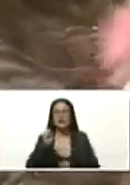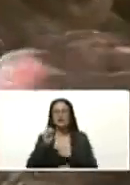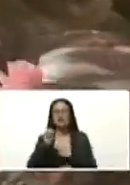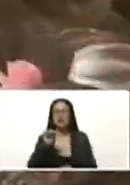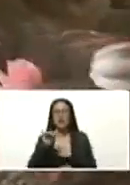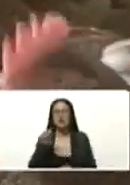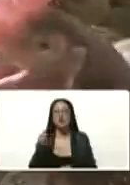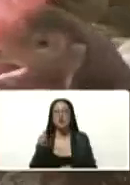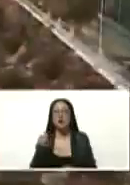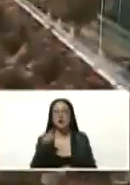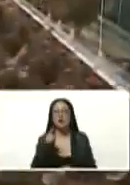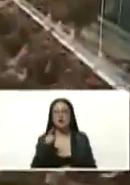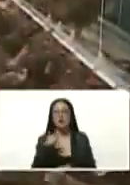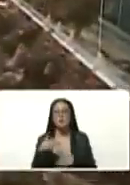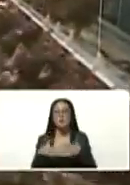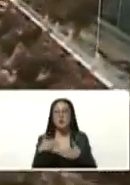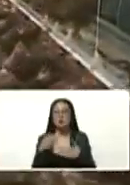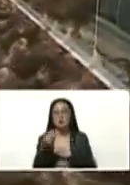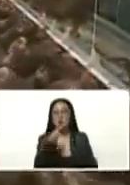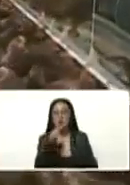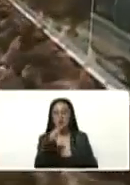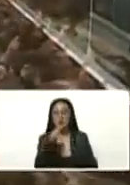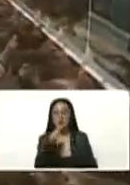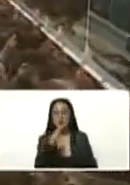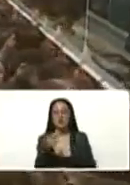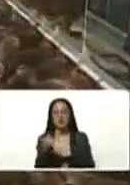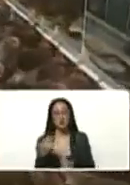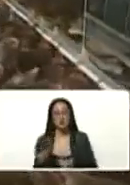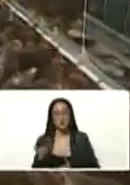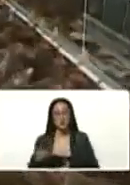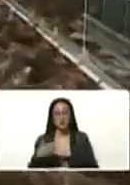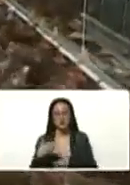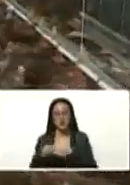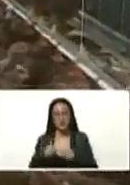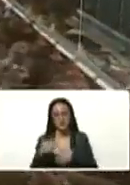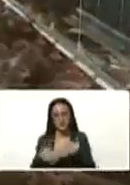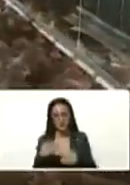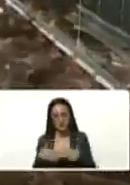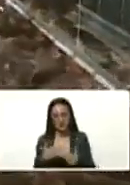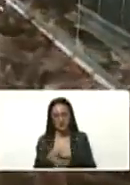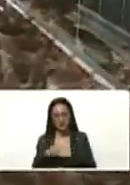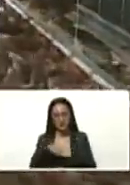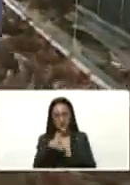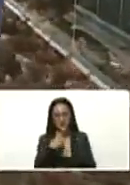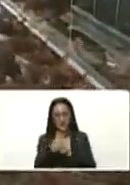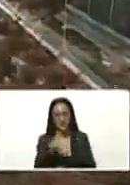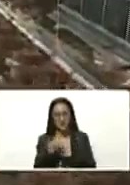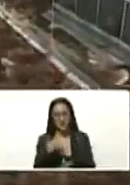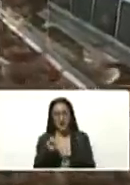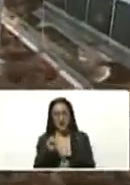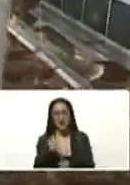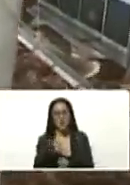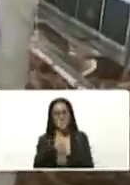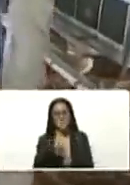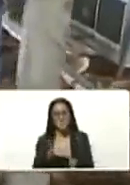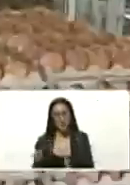de alimentos. Por eso es muy importante comenzar todo este proceso. Y usted lo dijo, nosotros ya tenemos un plan en conjunto con el Ministerio de